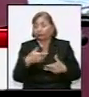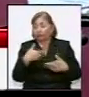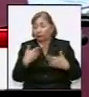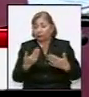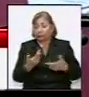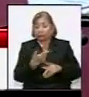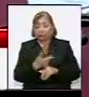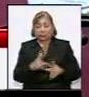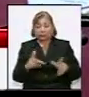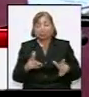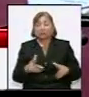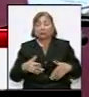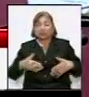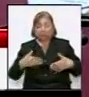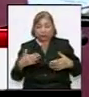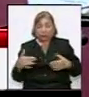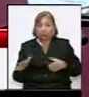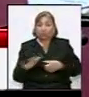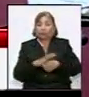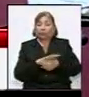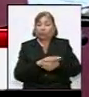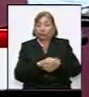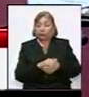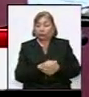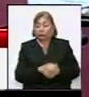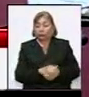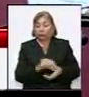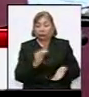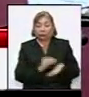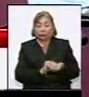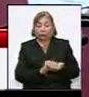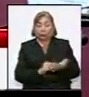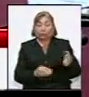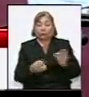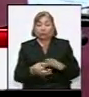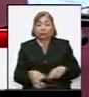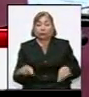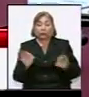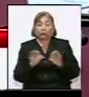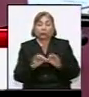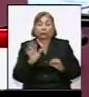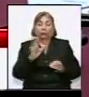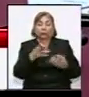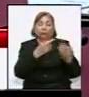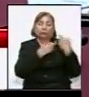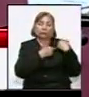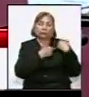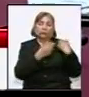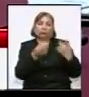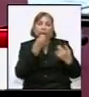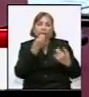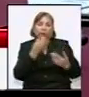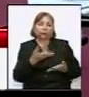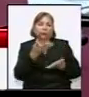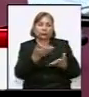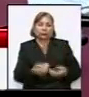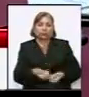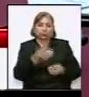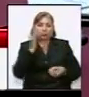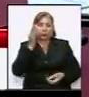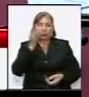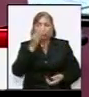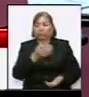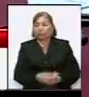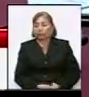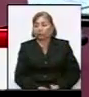salir en libertad podrían cubrir además y creo que eso es lo más importante sus obligaciones alimentarias pasadas presentes